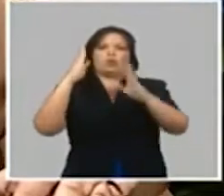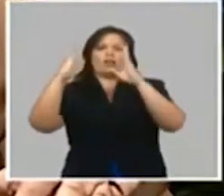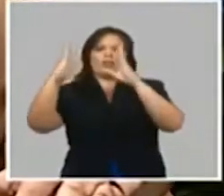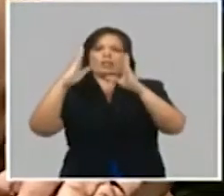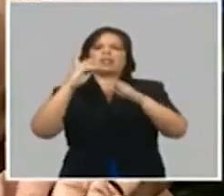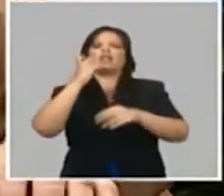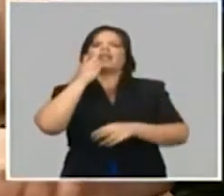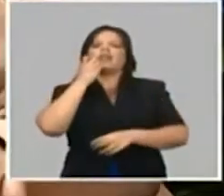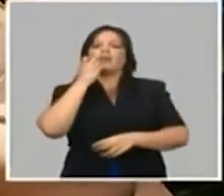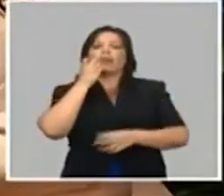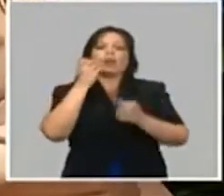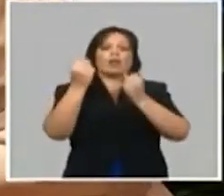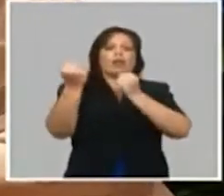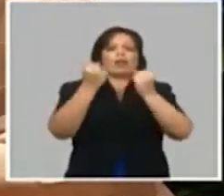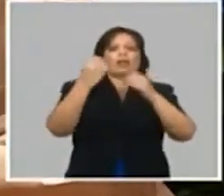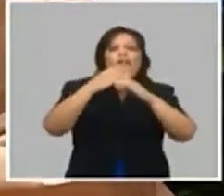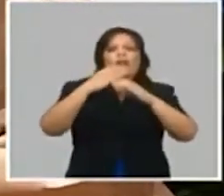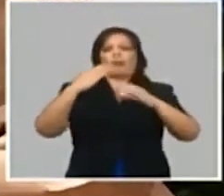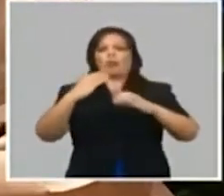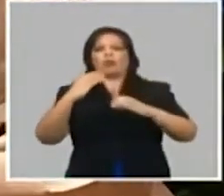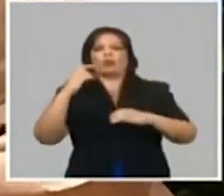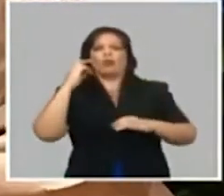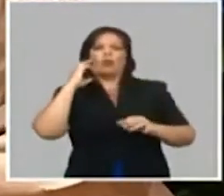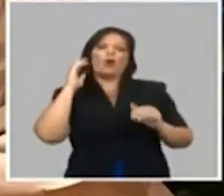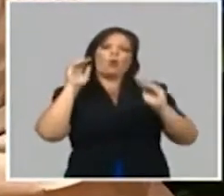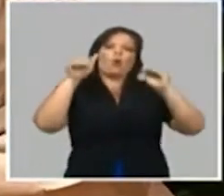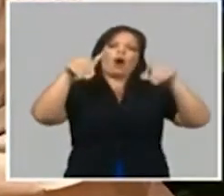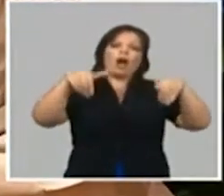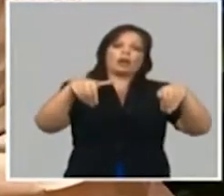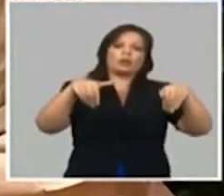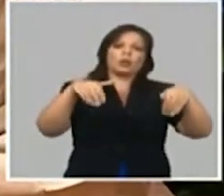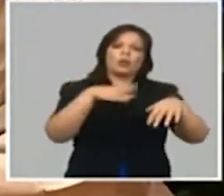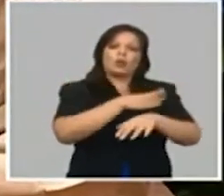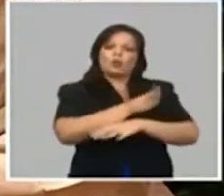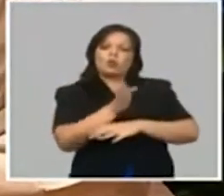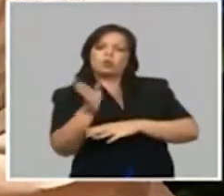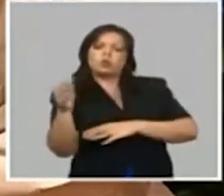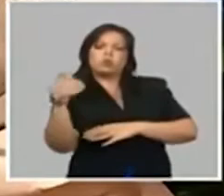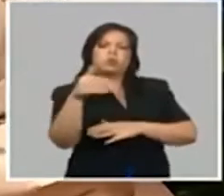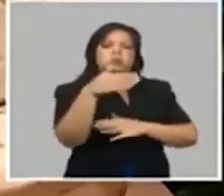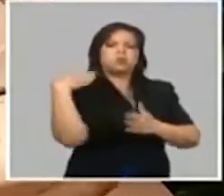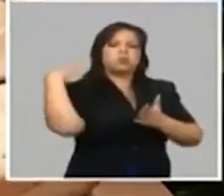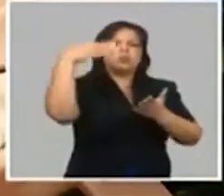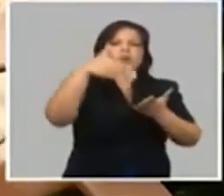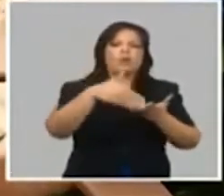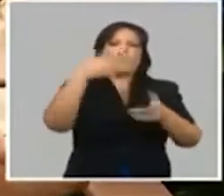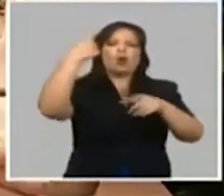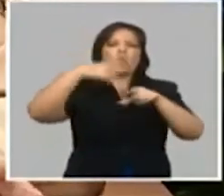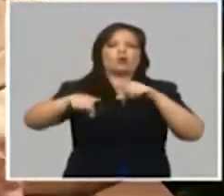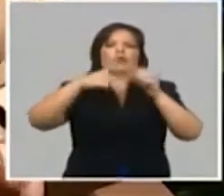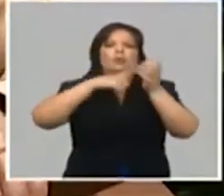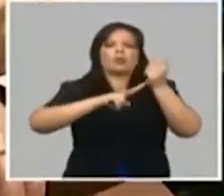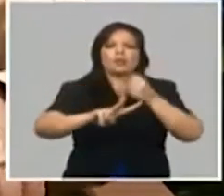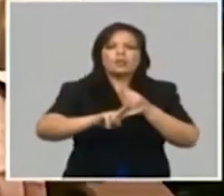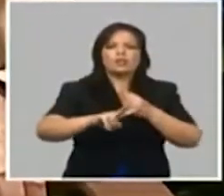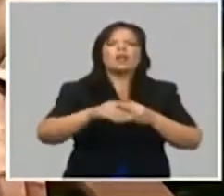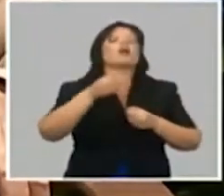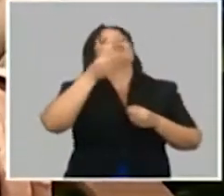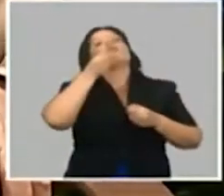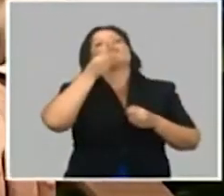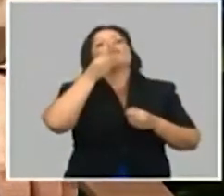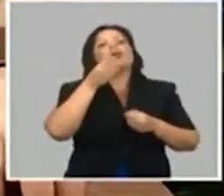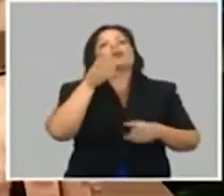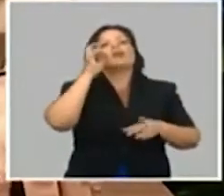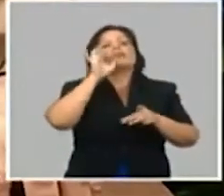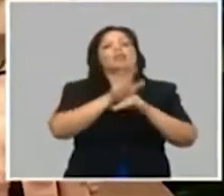se comenzará a despachar al resto de las provincias del país. Es decir, para poner un ejemplo, Palco no tiene